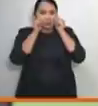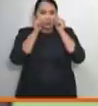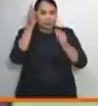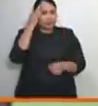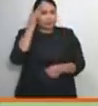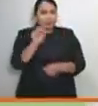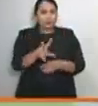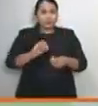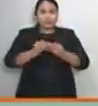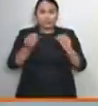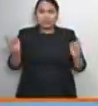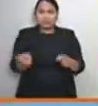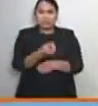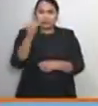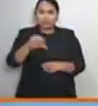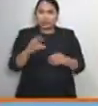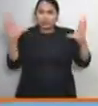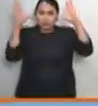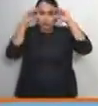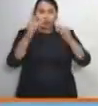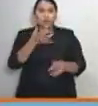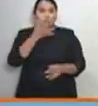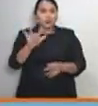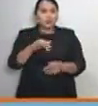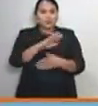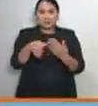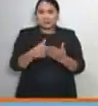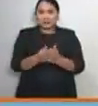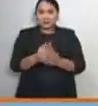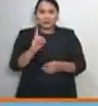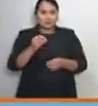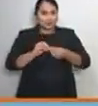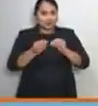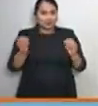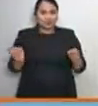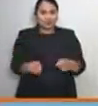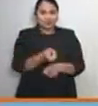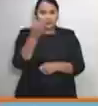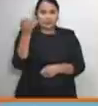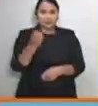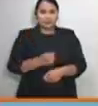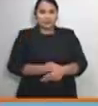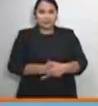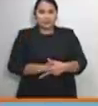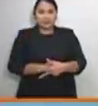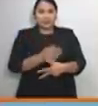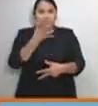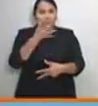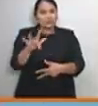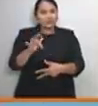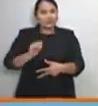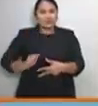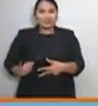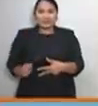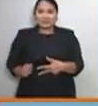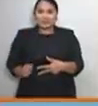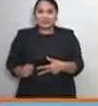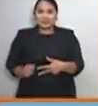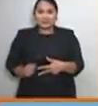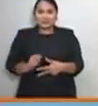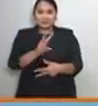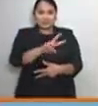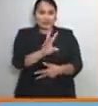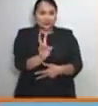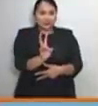para esta noche. Mucha suerte. Y el primer número ganador es... Suerte. Y este es el